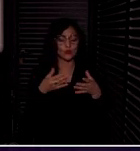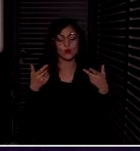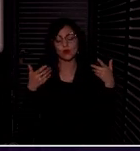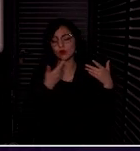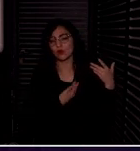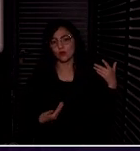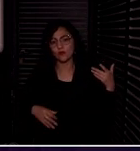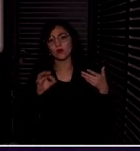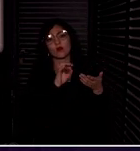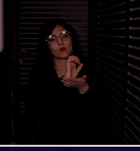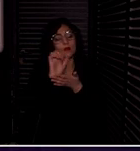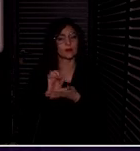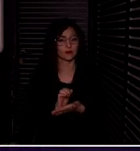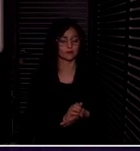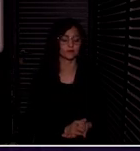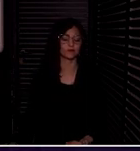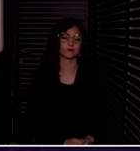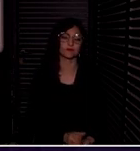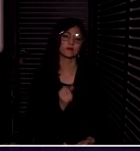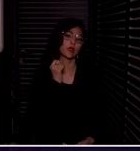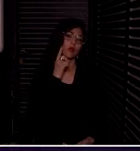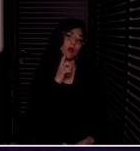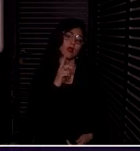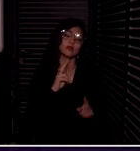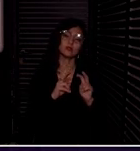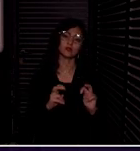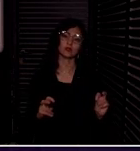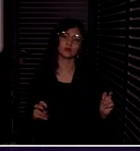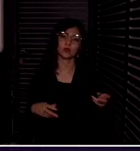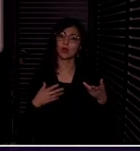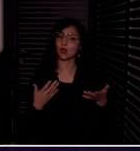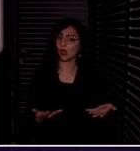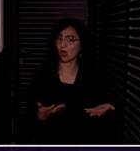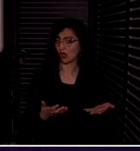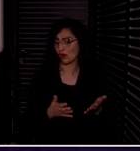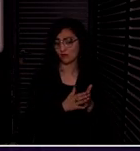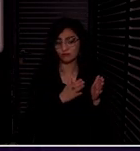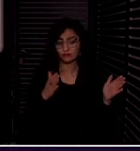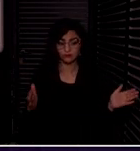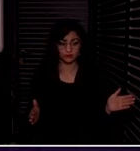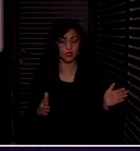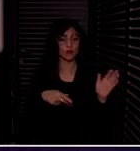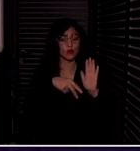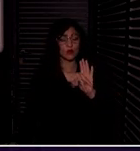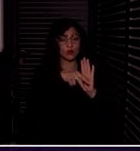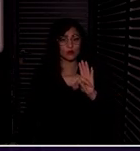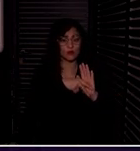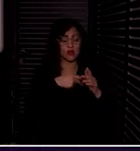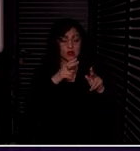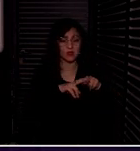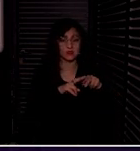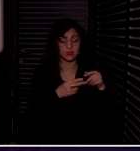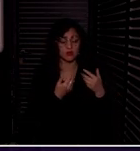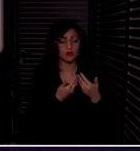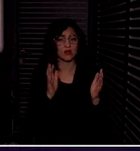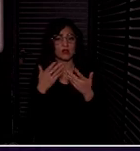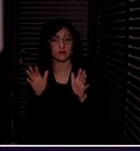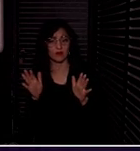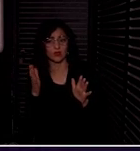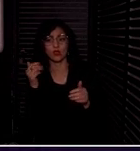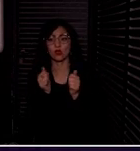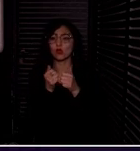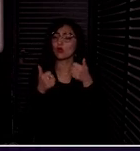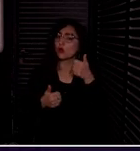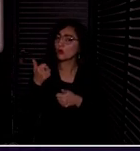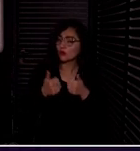estados. ¿Con qué solución? Yo lo llamo la era del oxímoron, porque se diseñan normas liberales hablando de pluralismo y competencia. Con